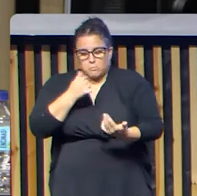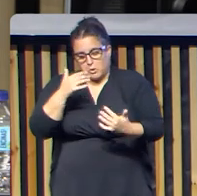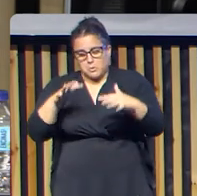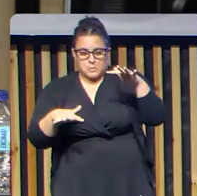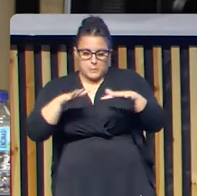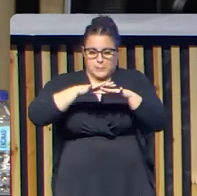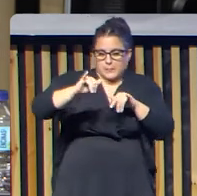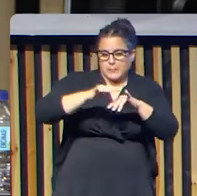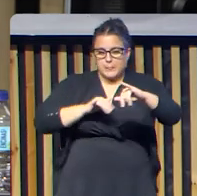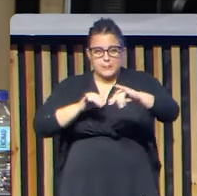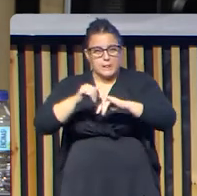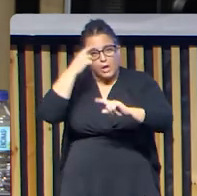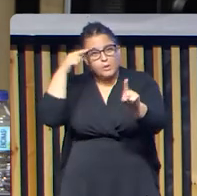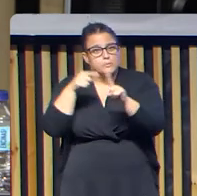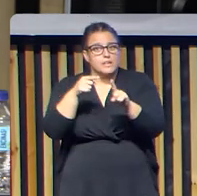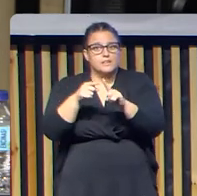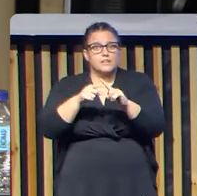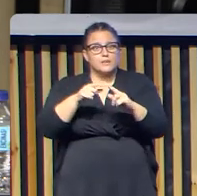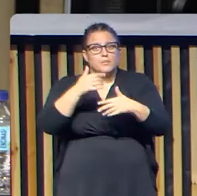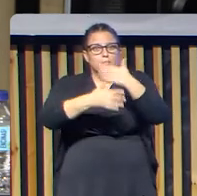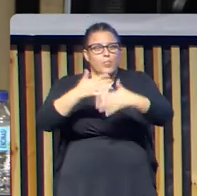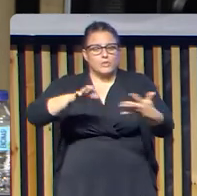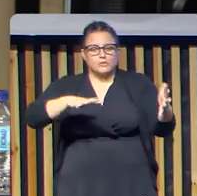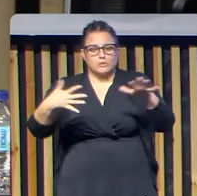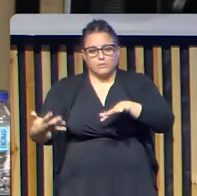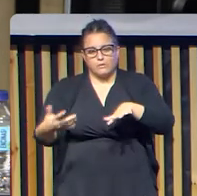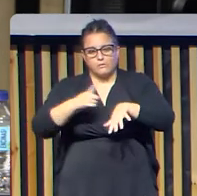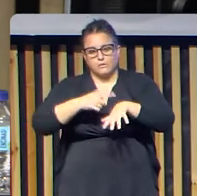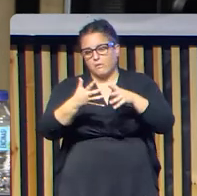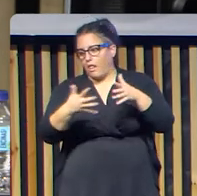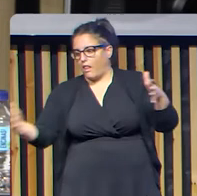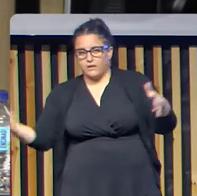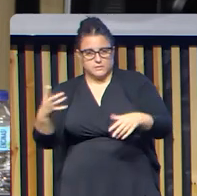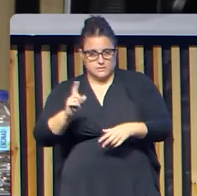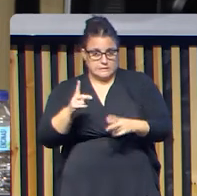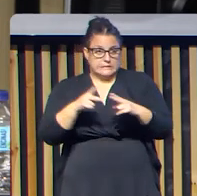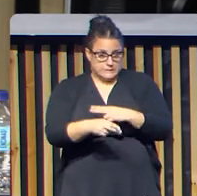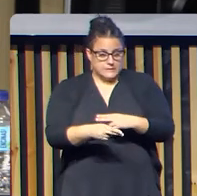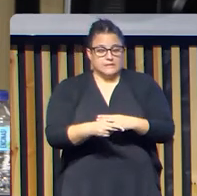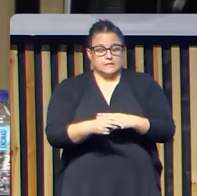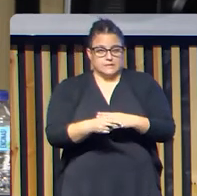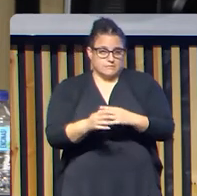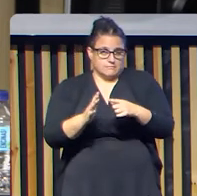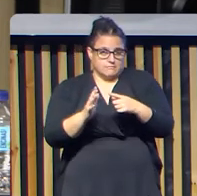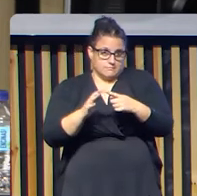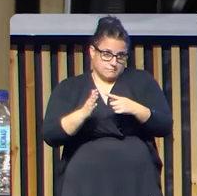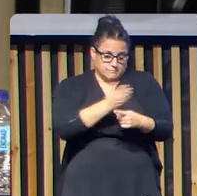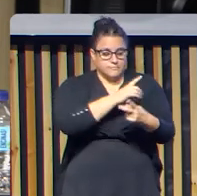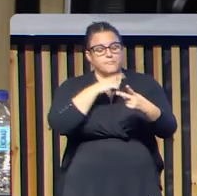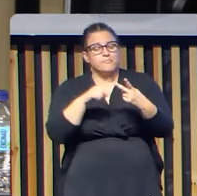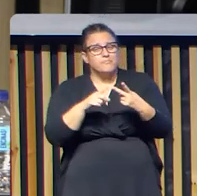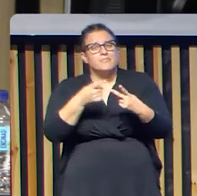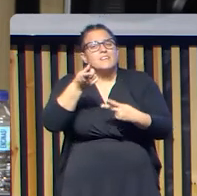para que los procesos de traducción no se alarguen extraordinariamente eso por un lado pero también